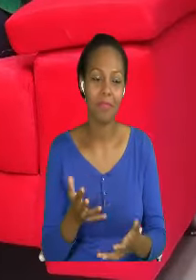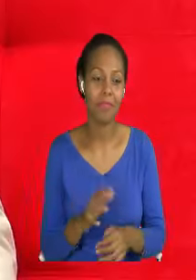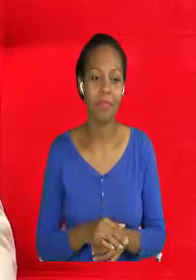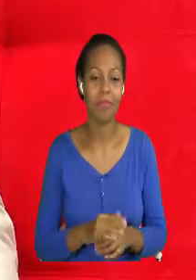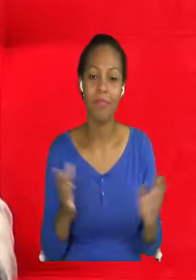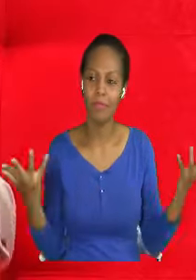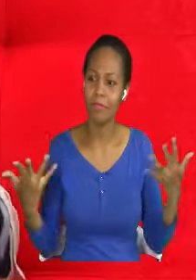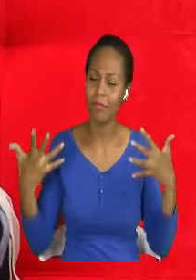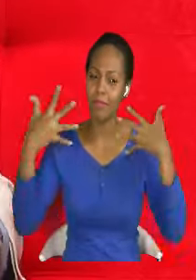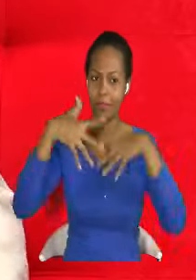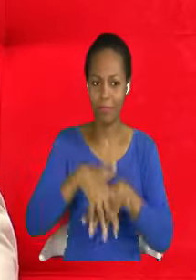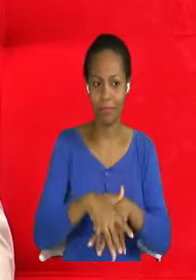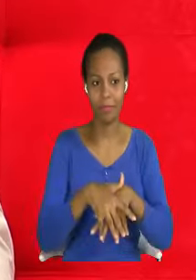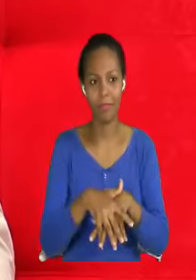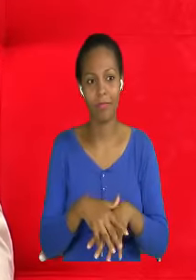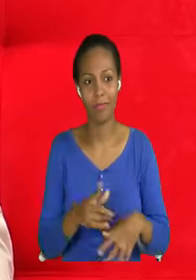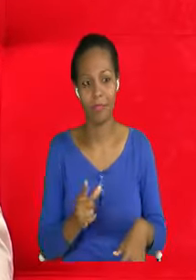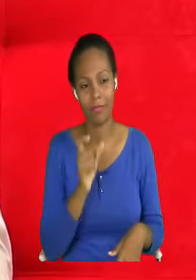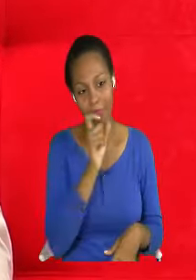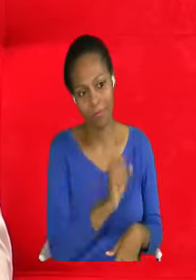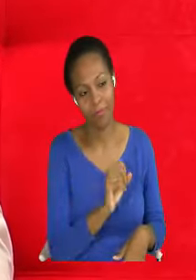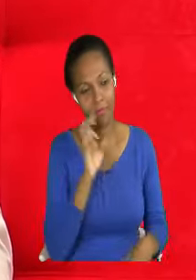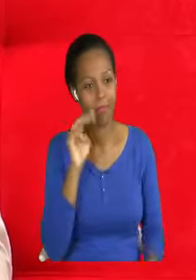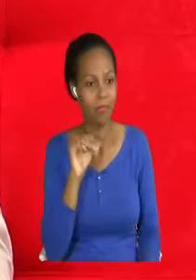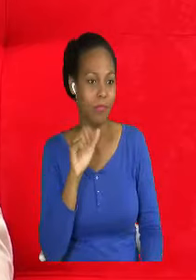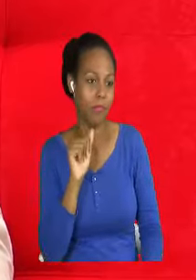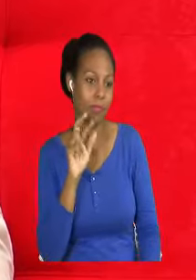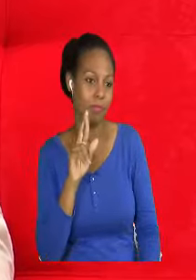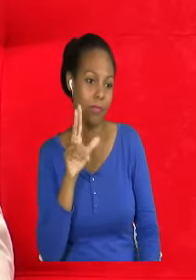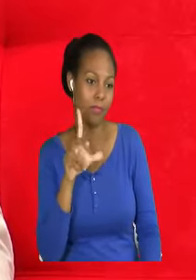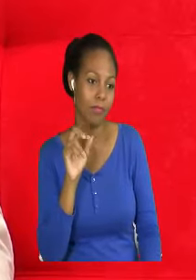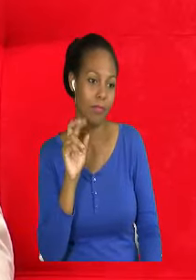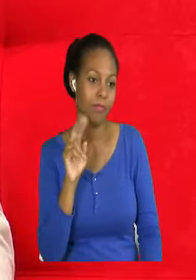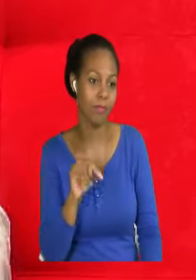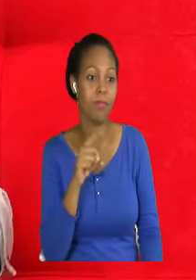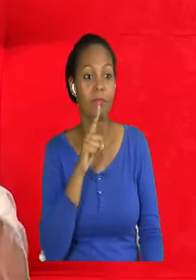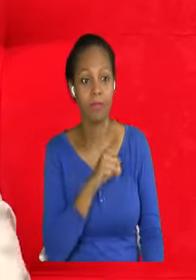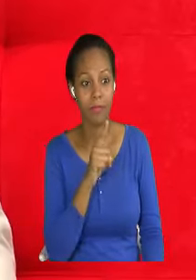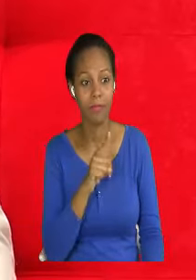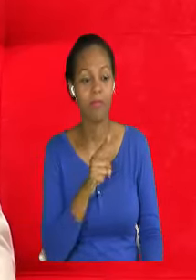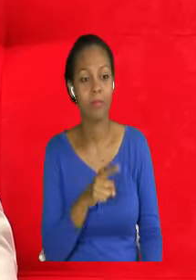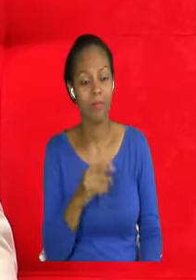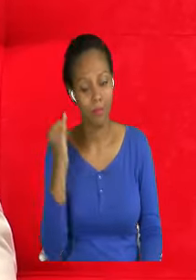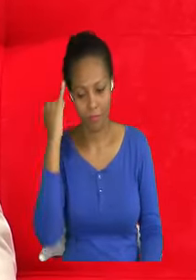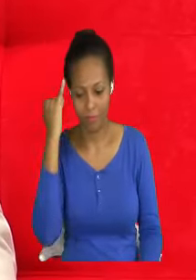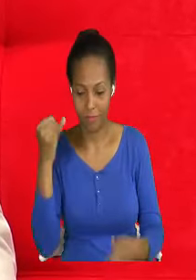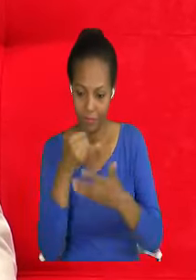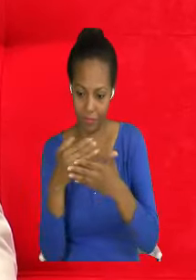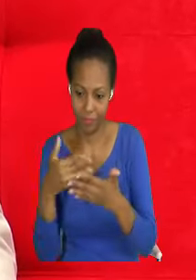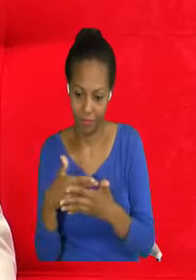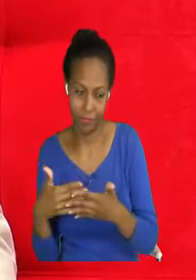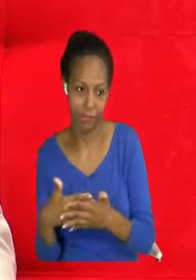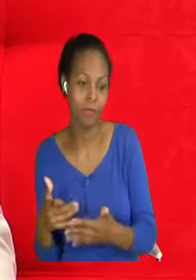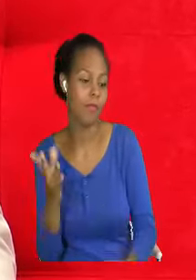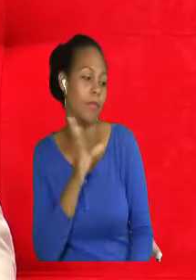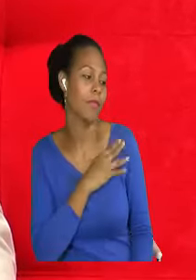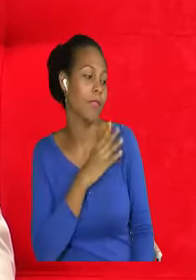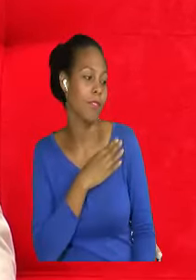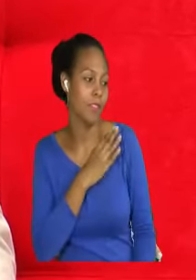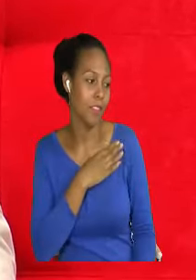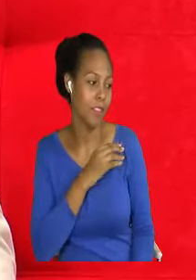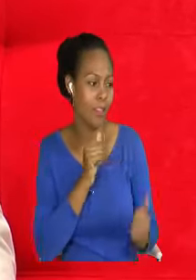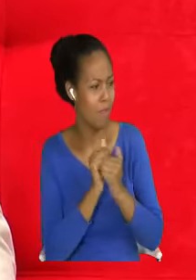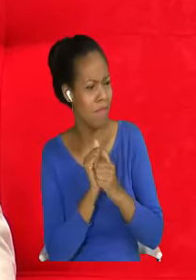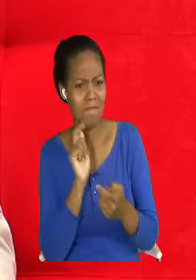fusionada y a dos voces con Marlon Ramírez. De hecho, es el compositor y estoy muy contento de estar trabajando con él, un gran